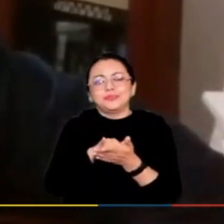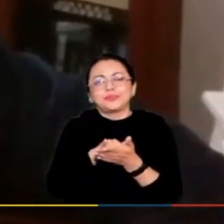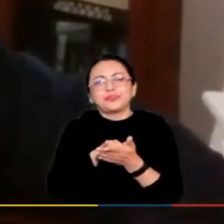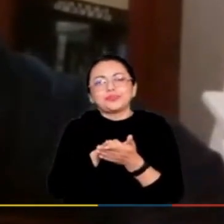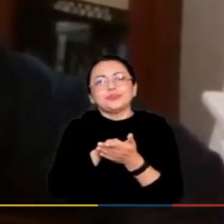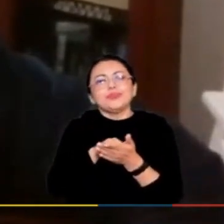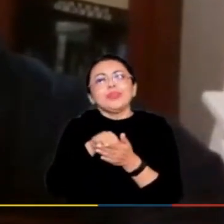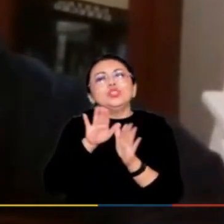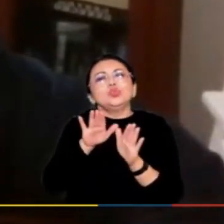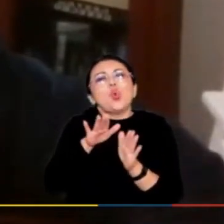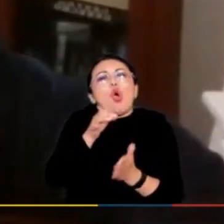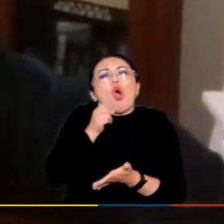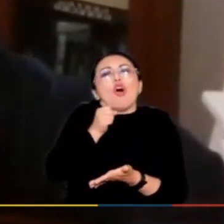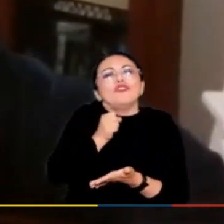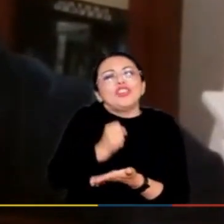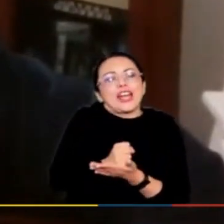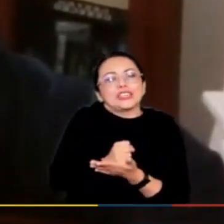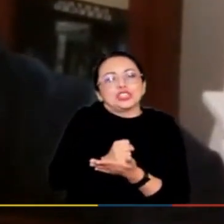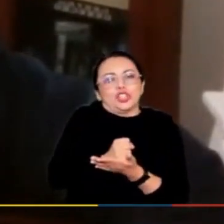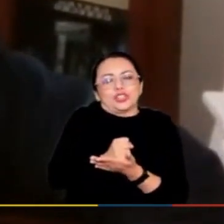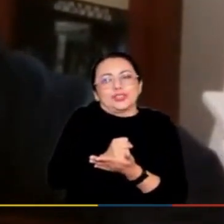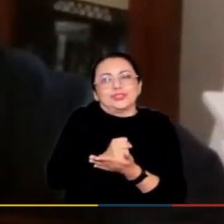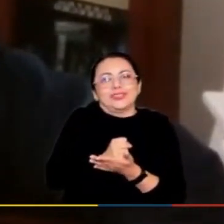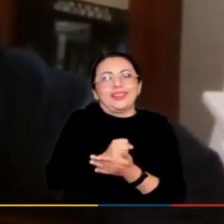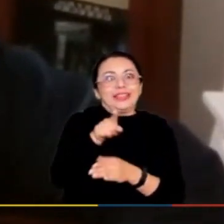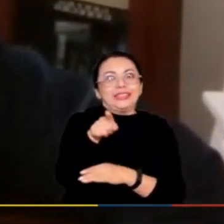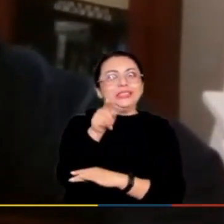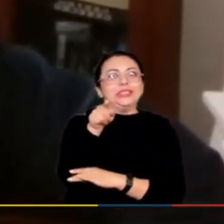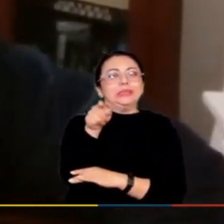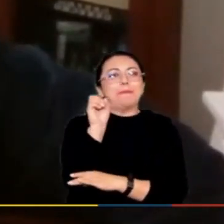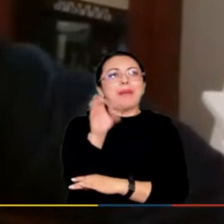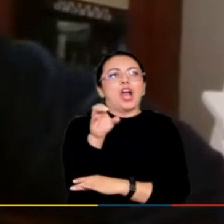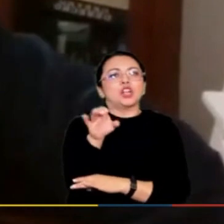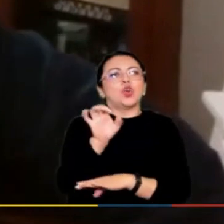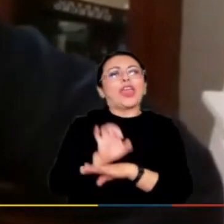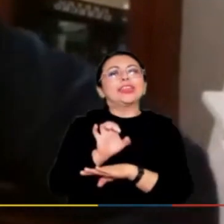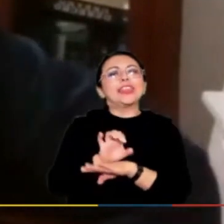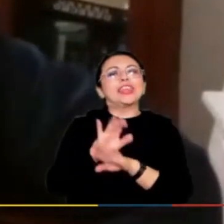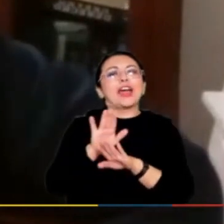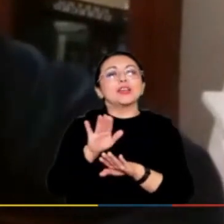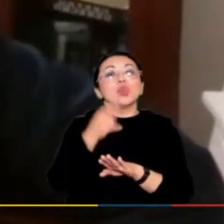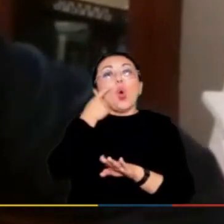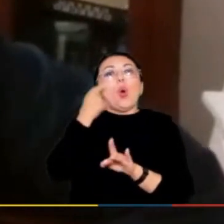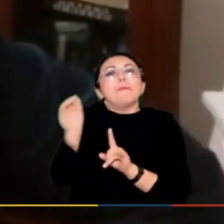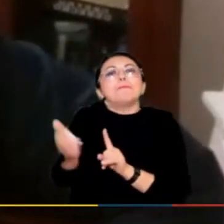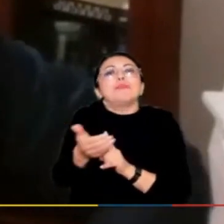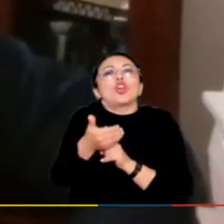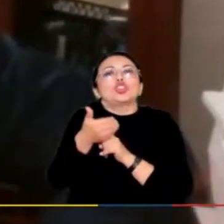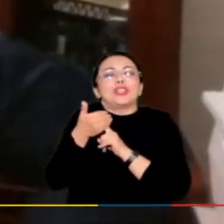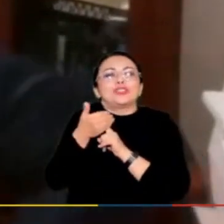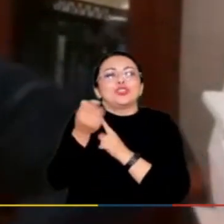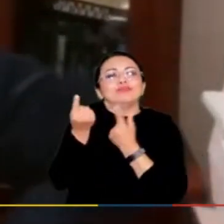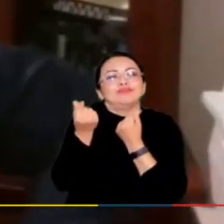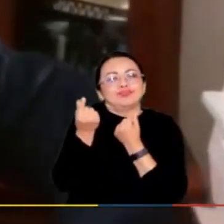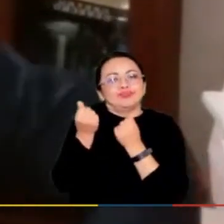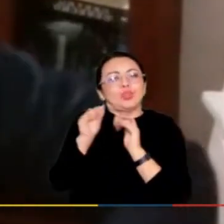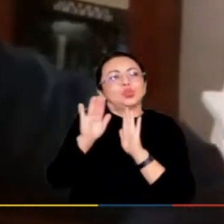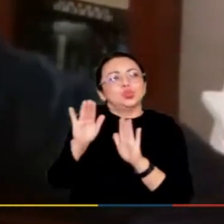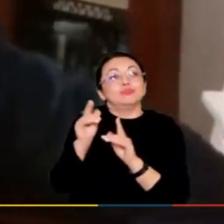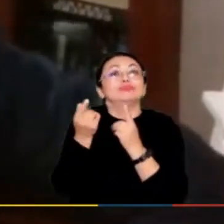estas obligaciones que se imponen a las entidades financieras es como en protección del mismo sistema financiero, es para